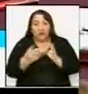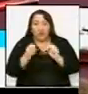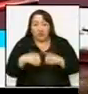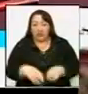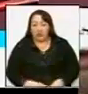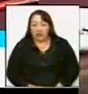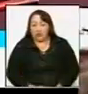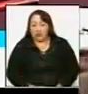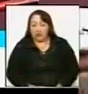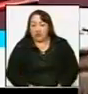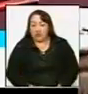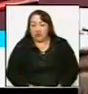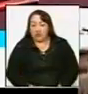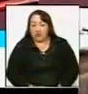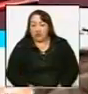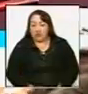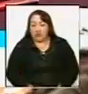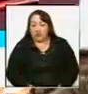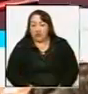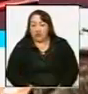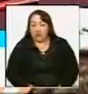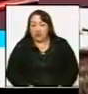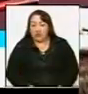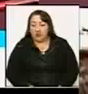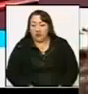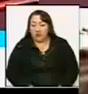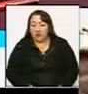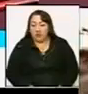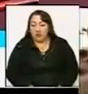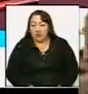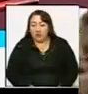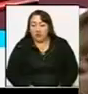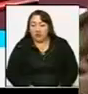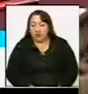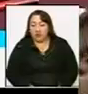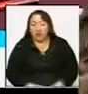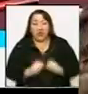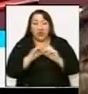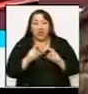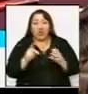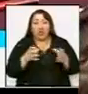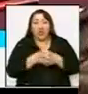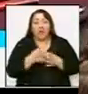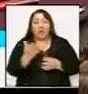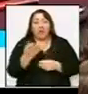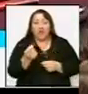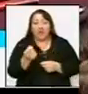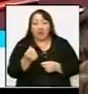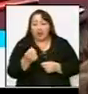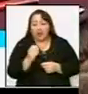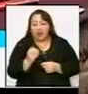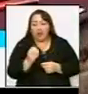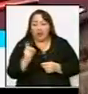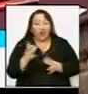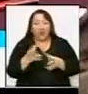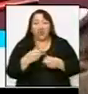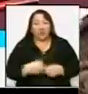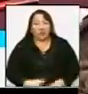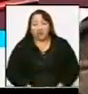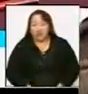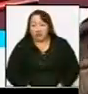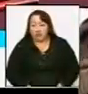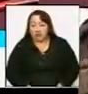para renunciar, ¿qué es lo que ocurre? El secretario del partido bien le pide dinero o simplemente no le